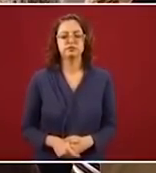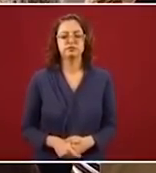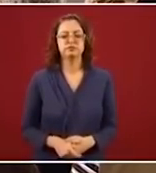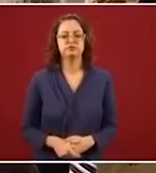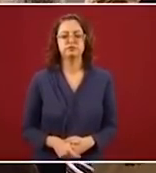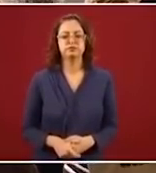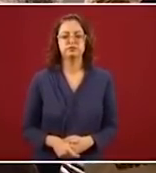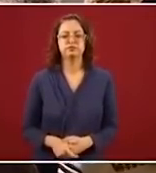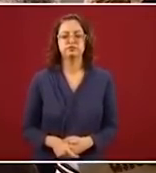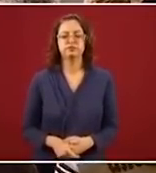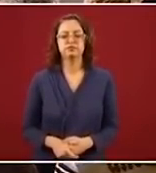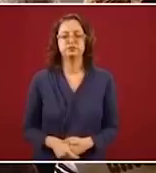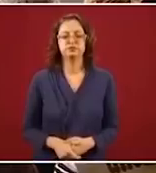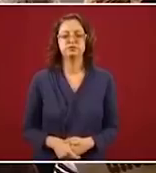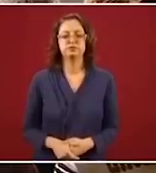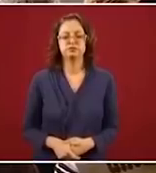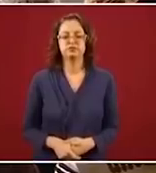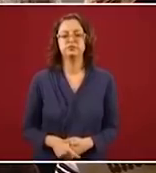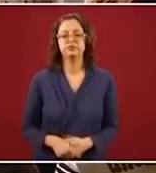¿Es eso lo que se ha